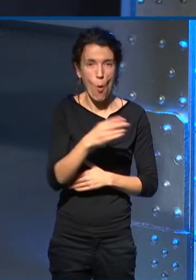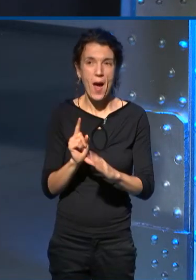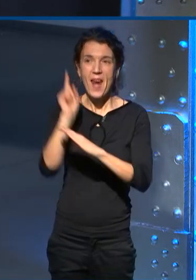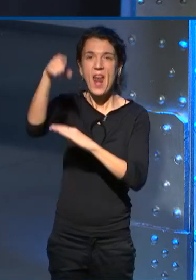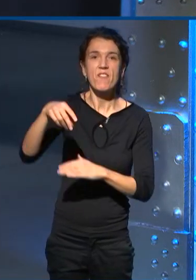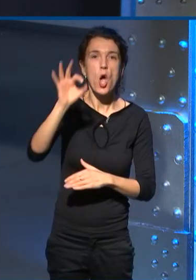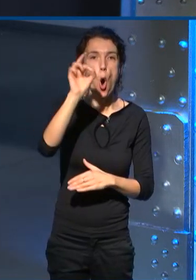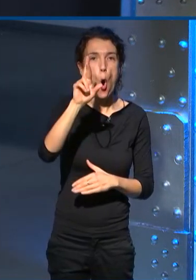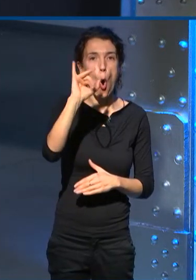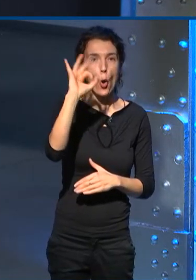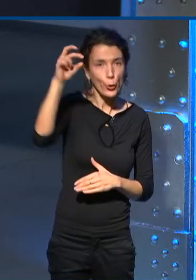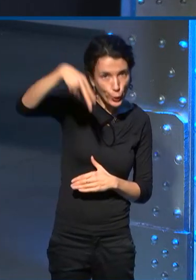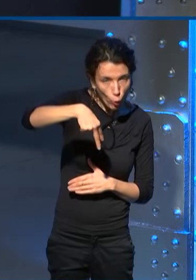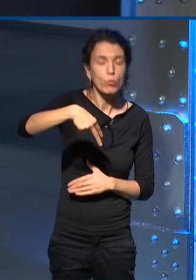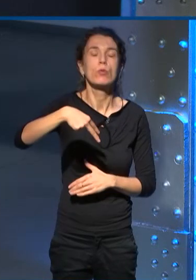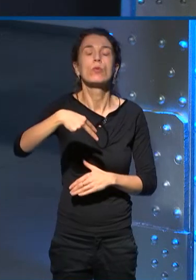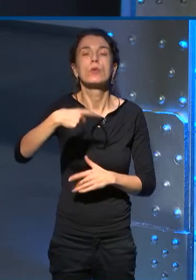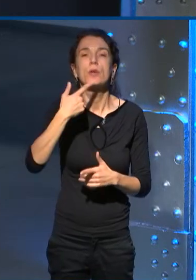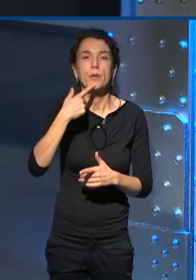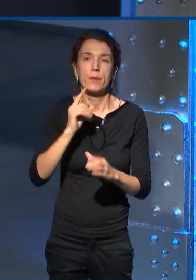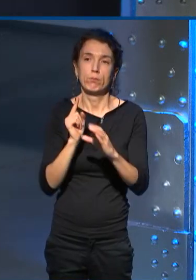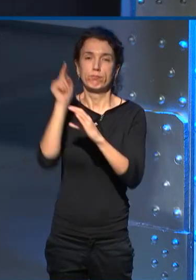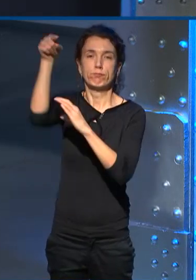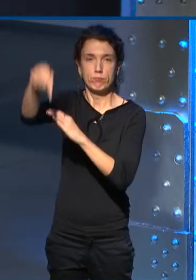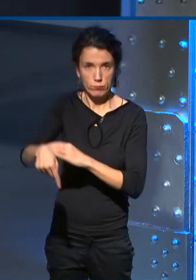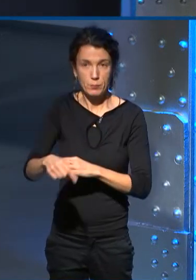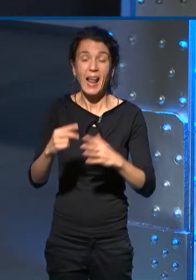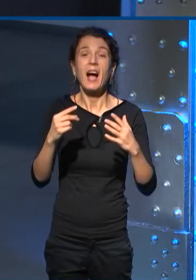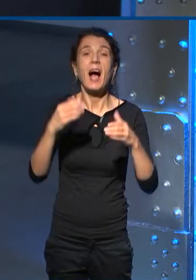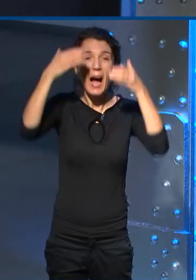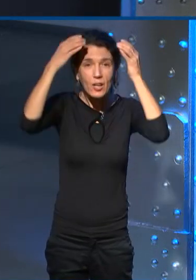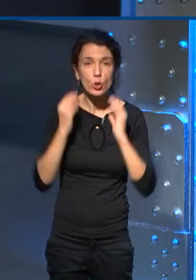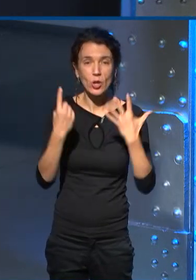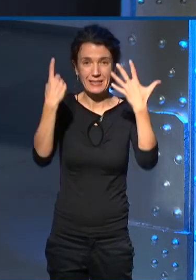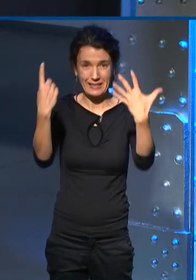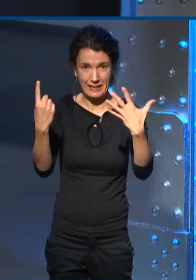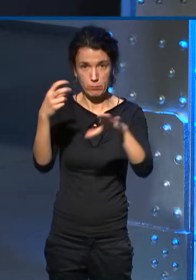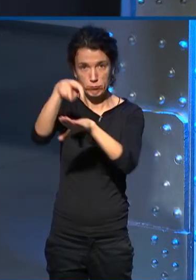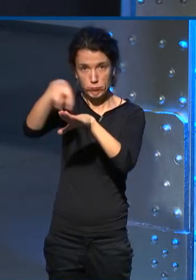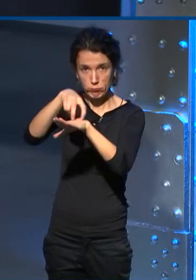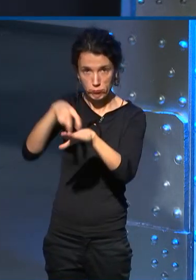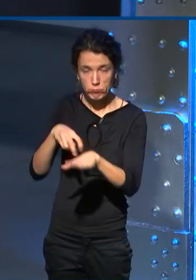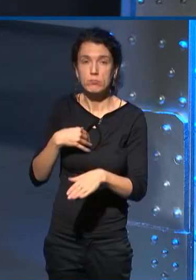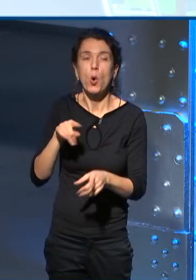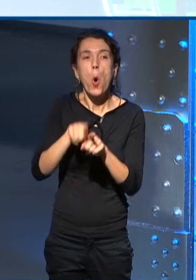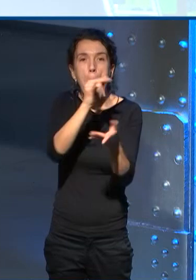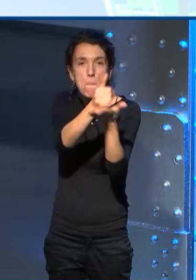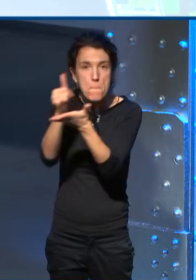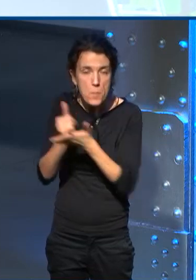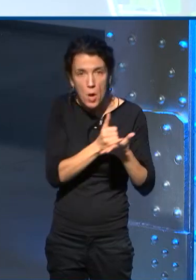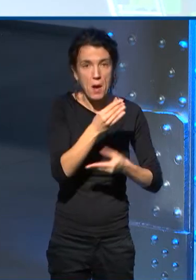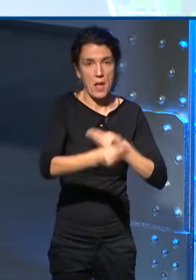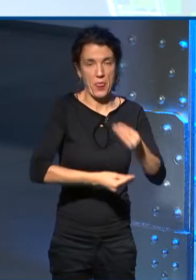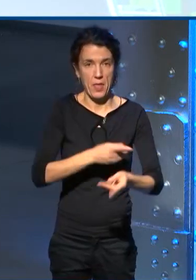una nave para 3 puestos, que en el futuro tendrá para 6 astronautas. Eso es un astronauta real haciendo pruebas, porque va